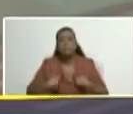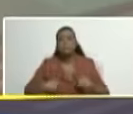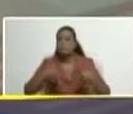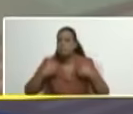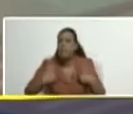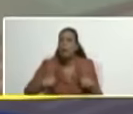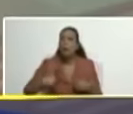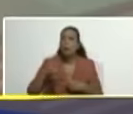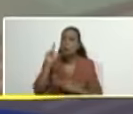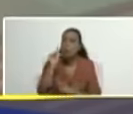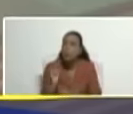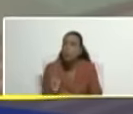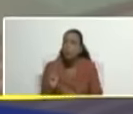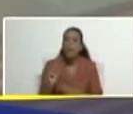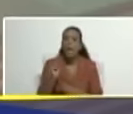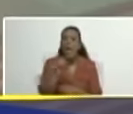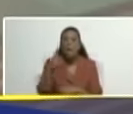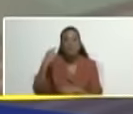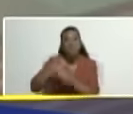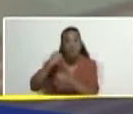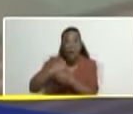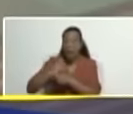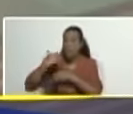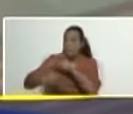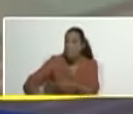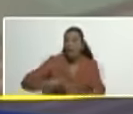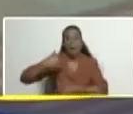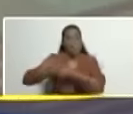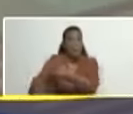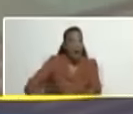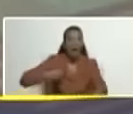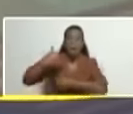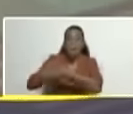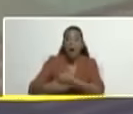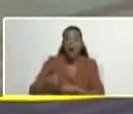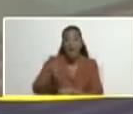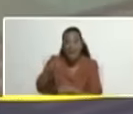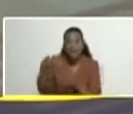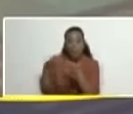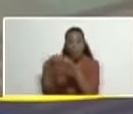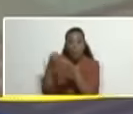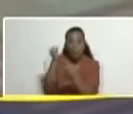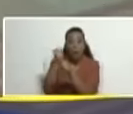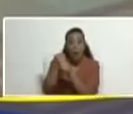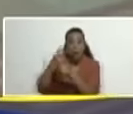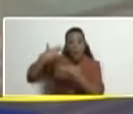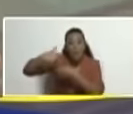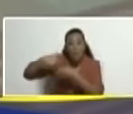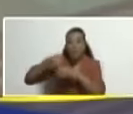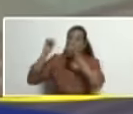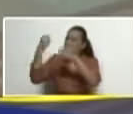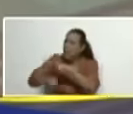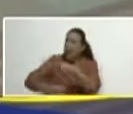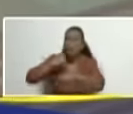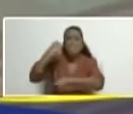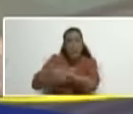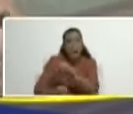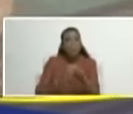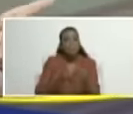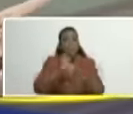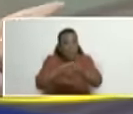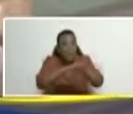nuestro pueblo, y que esa clase trabajadora sigue estando de pie. Y esta misma clase trabajadora, presidente, es la que le está diciendo a